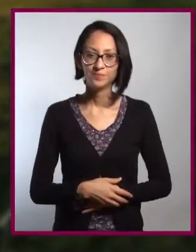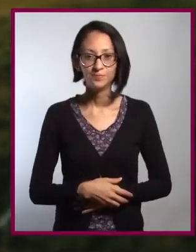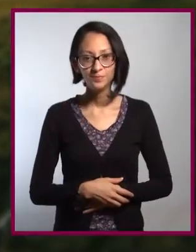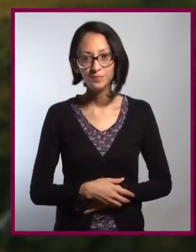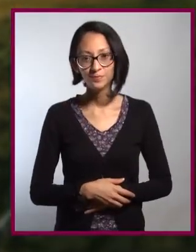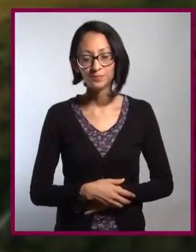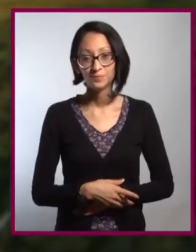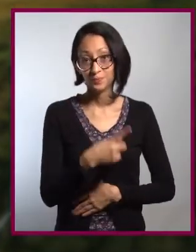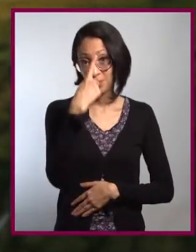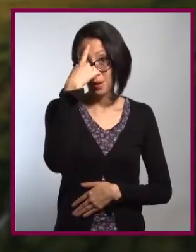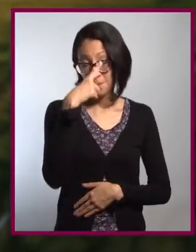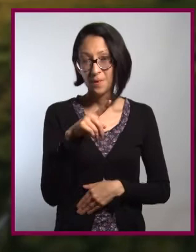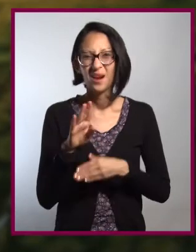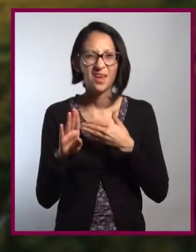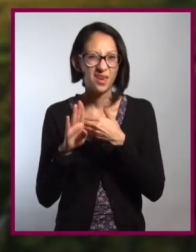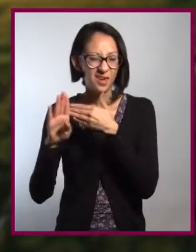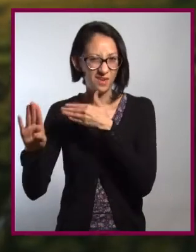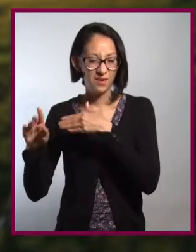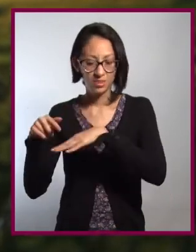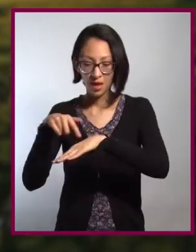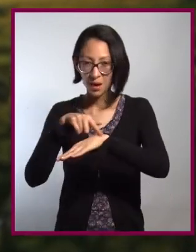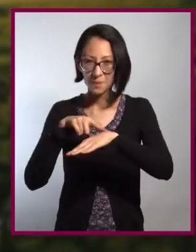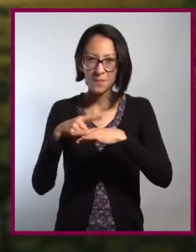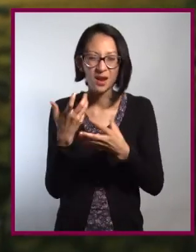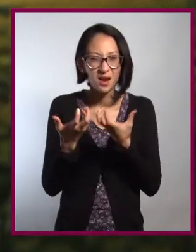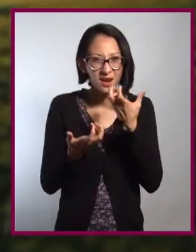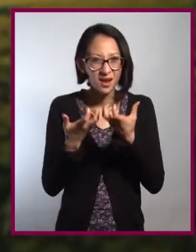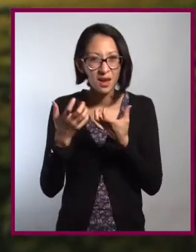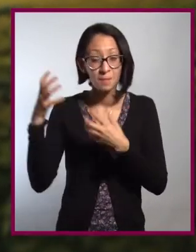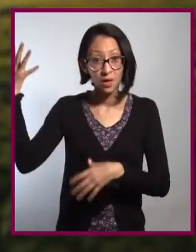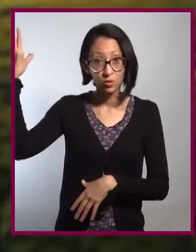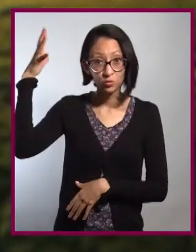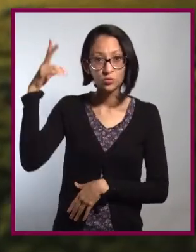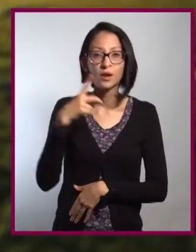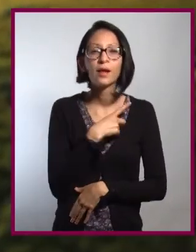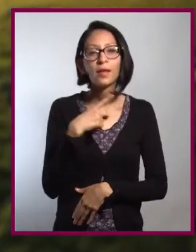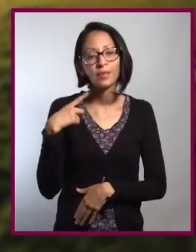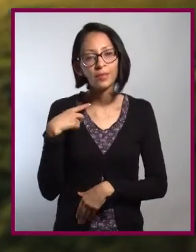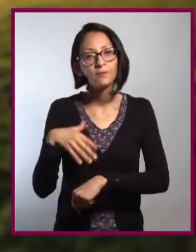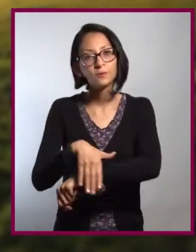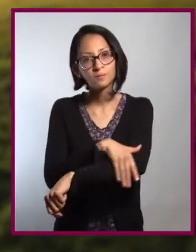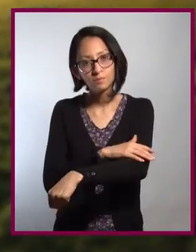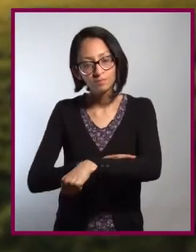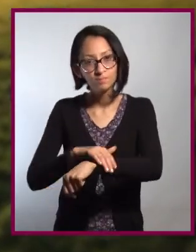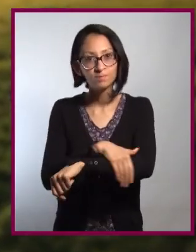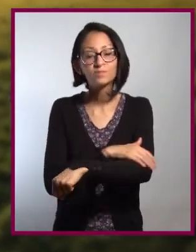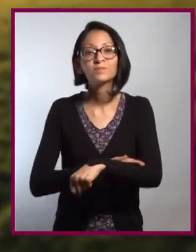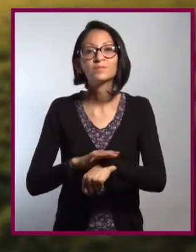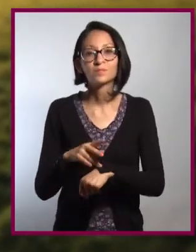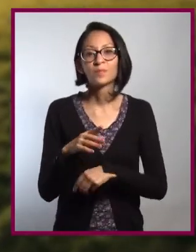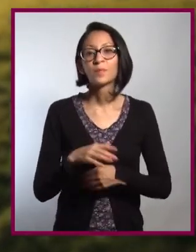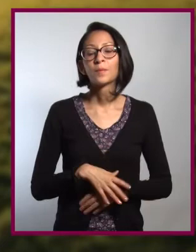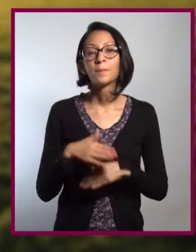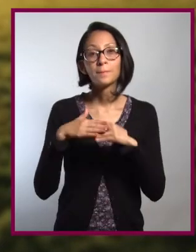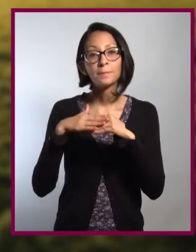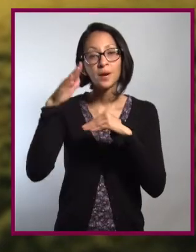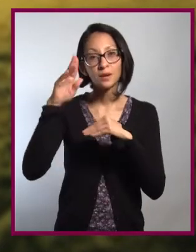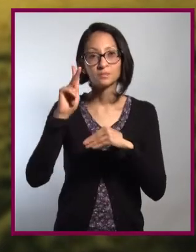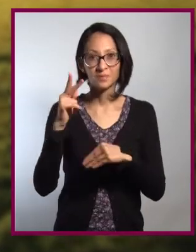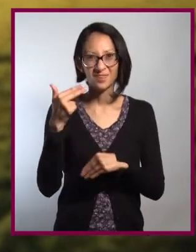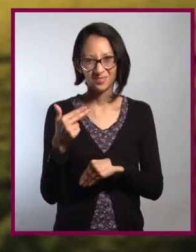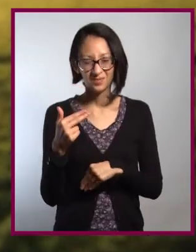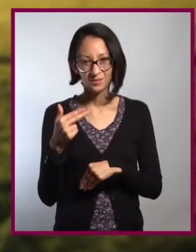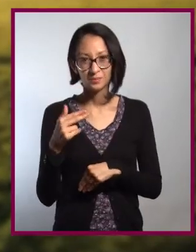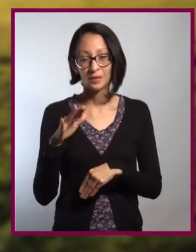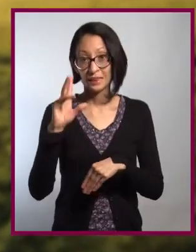Para evitar las quemaduras en la piel causadas por el sol, usa filtros con factor de protección solar superior a 30, sombrero o